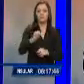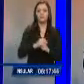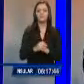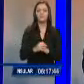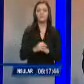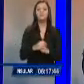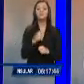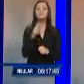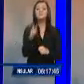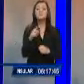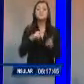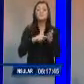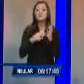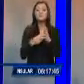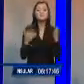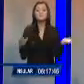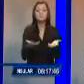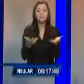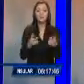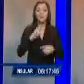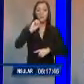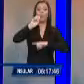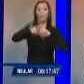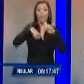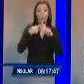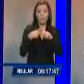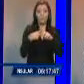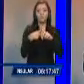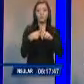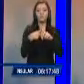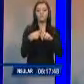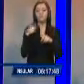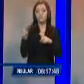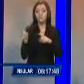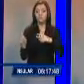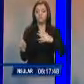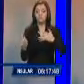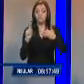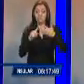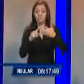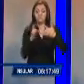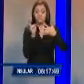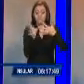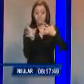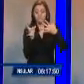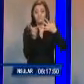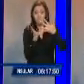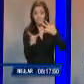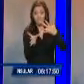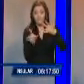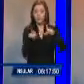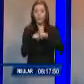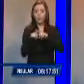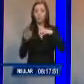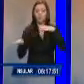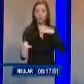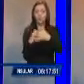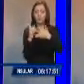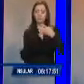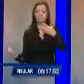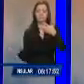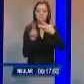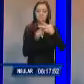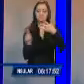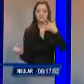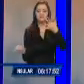quienes opten por esa renovación parcial, que quienes hayan resultado triunfadores del nuevo concurso de renovación parcial, pasan a esos cargos que